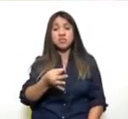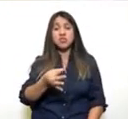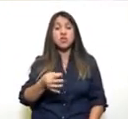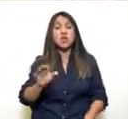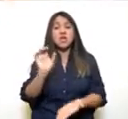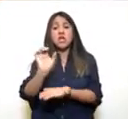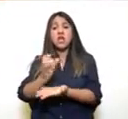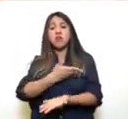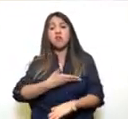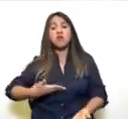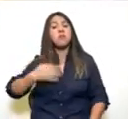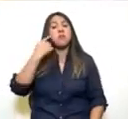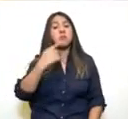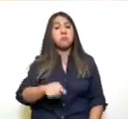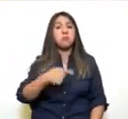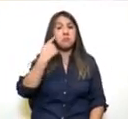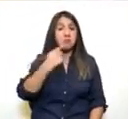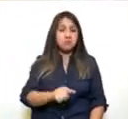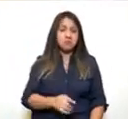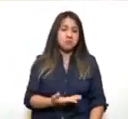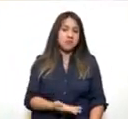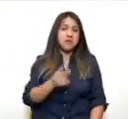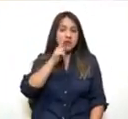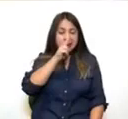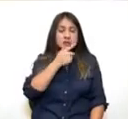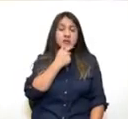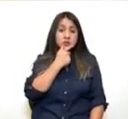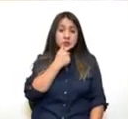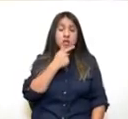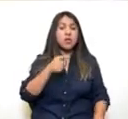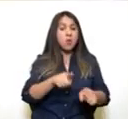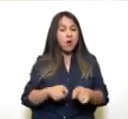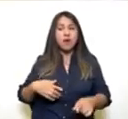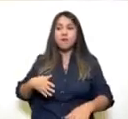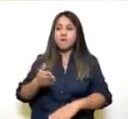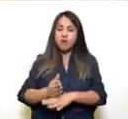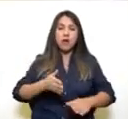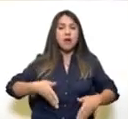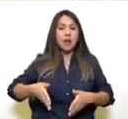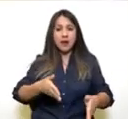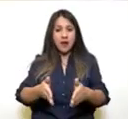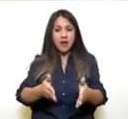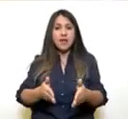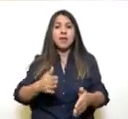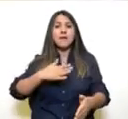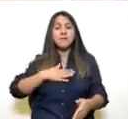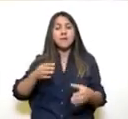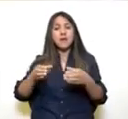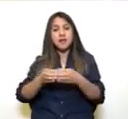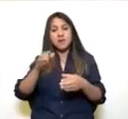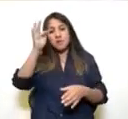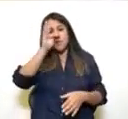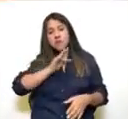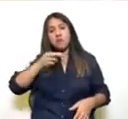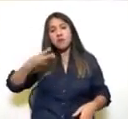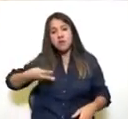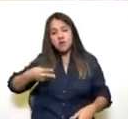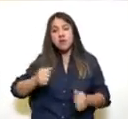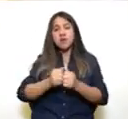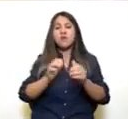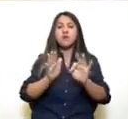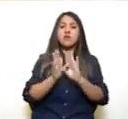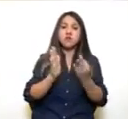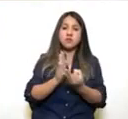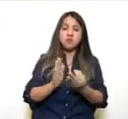pero sin embargo igual voy a estar en la calle con nuestros equipos municipales con la fundación